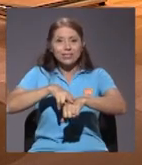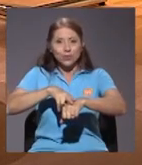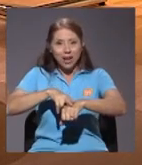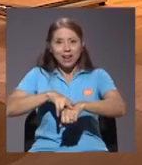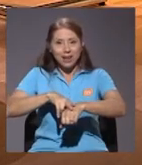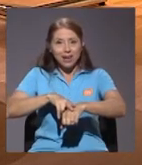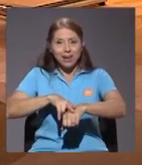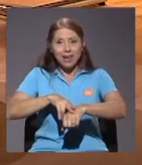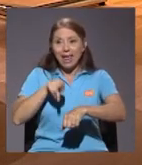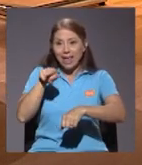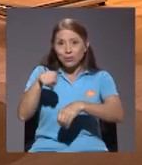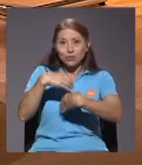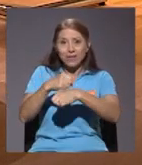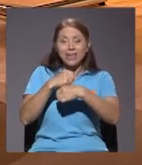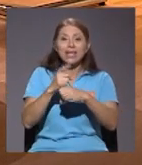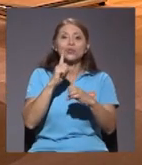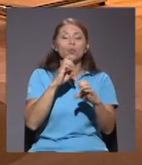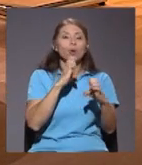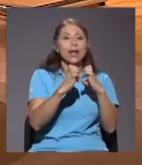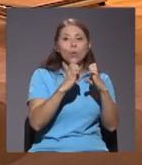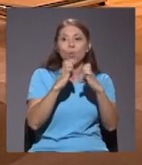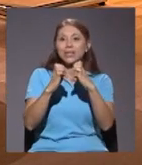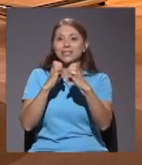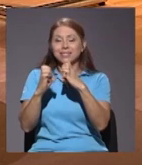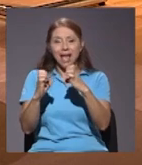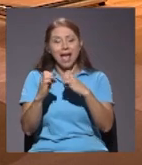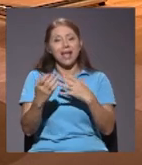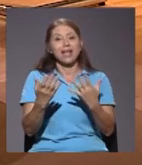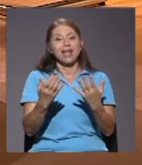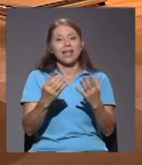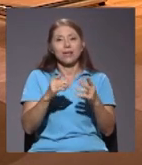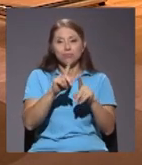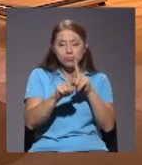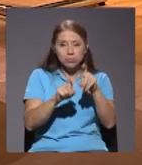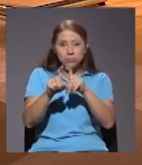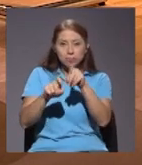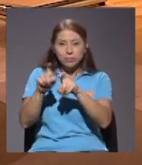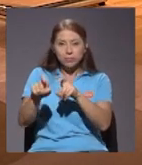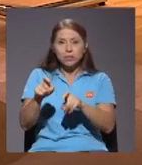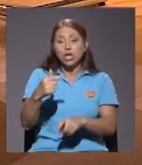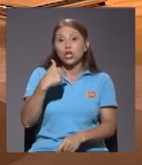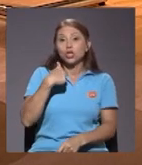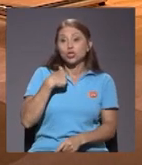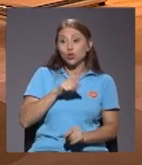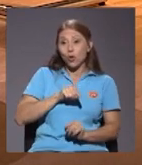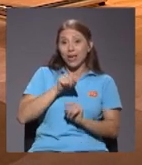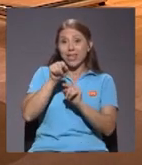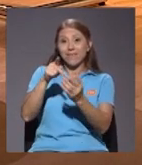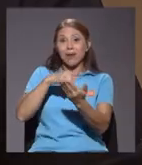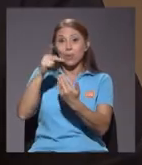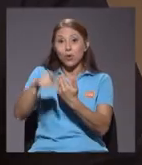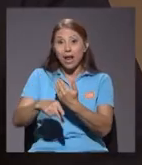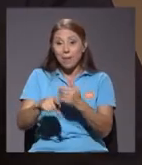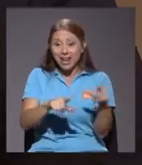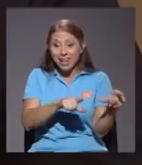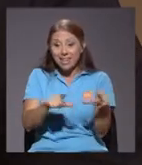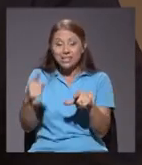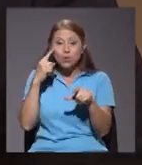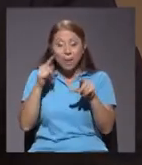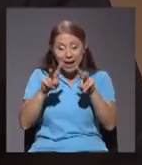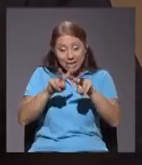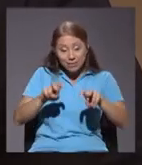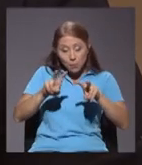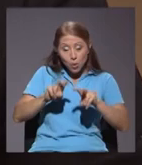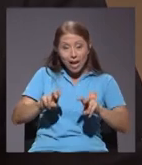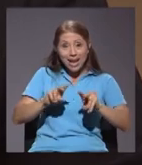habían hecho una encuesta y yo iba a la yo iba al programa listo para explorar la encuesta pero cuando yo estoy